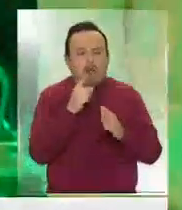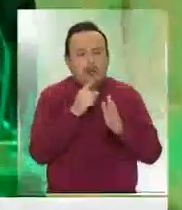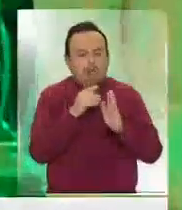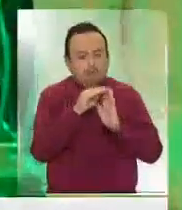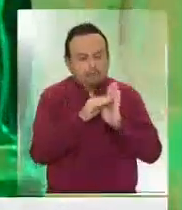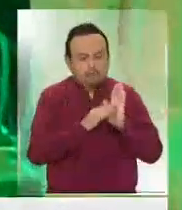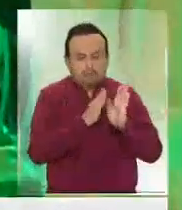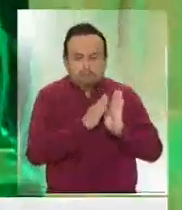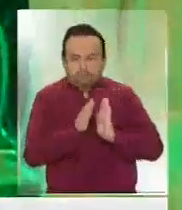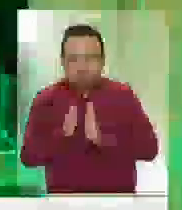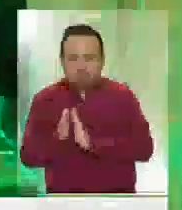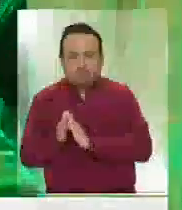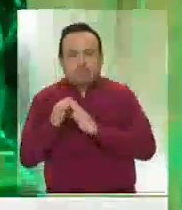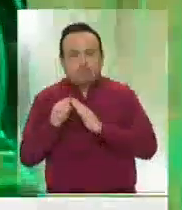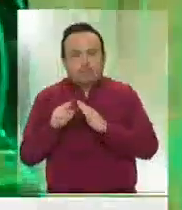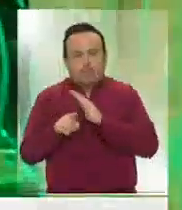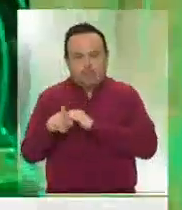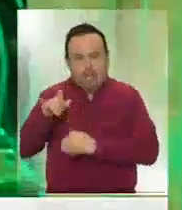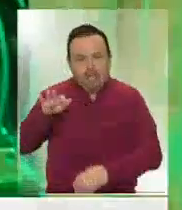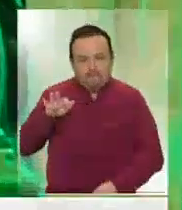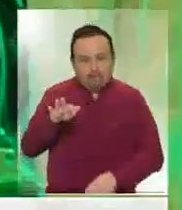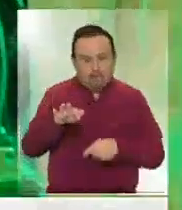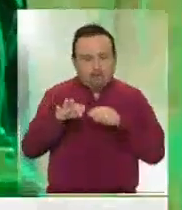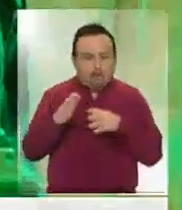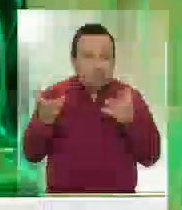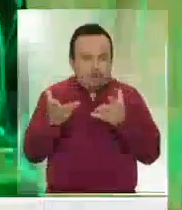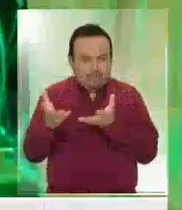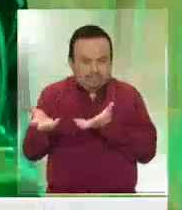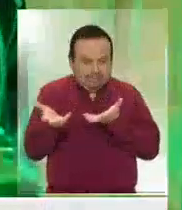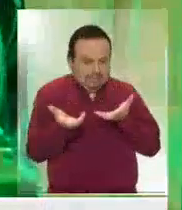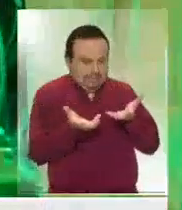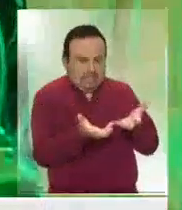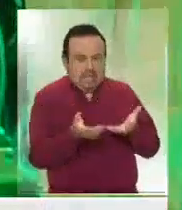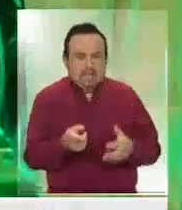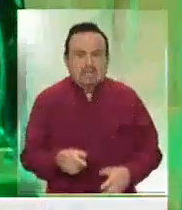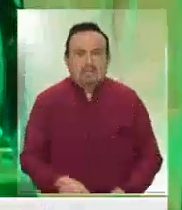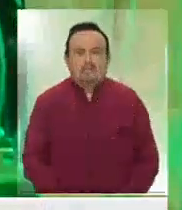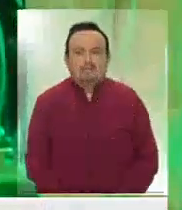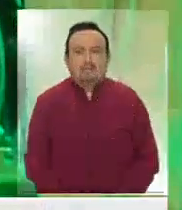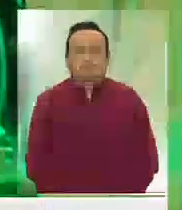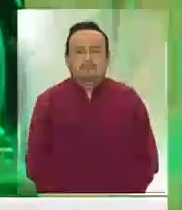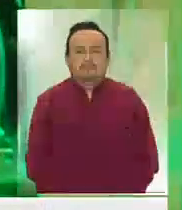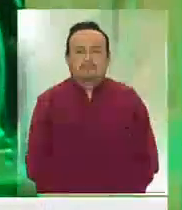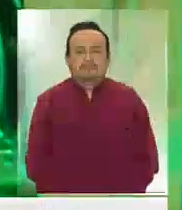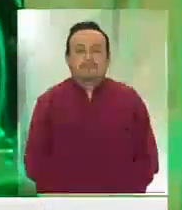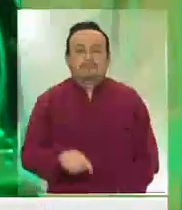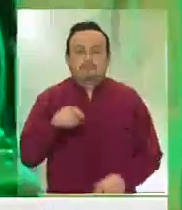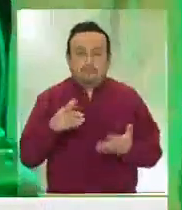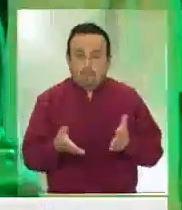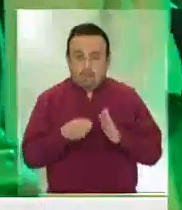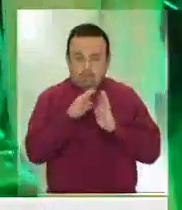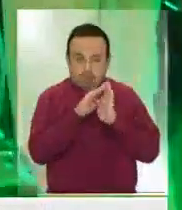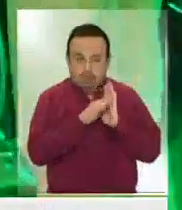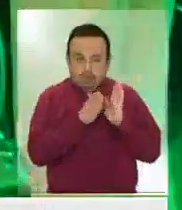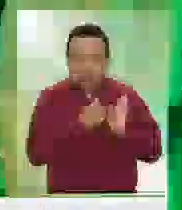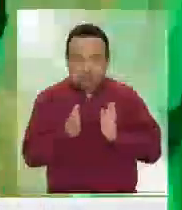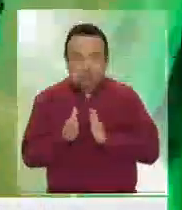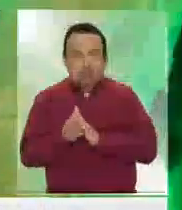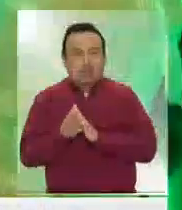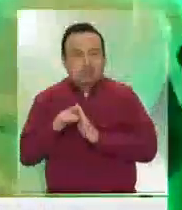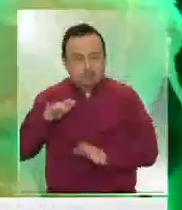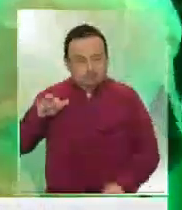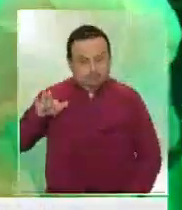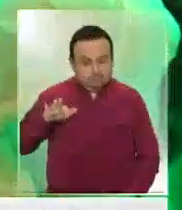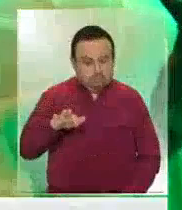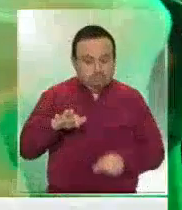está realizando al interior de este avión para poder sacar al paciente. Estamos en el procedimiento de desembarco. Como ustedes